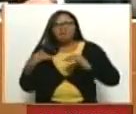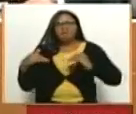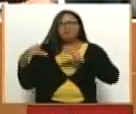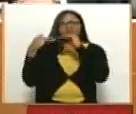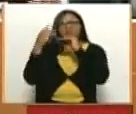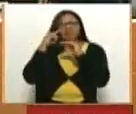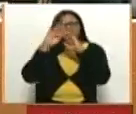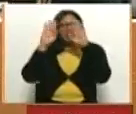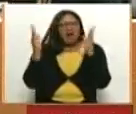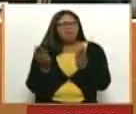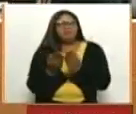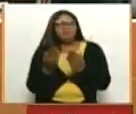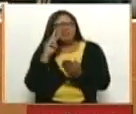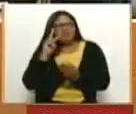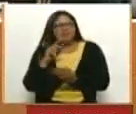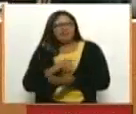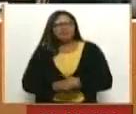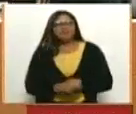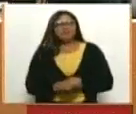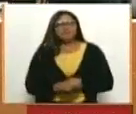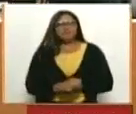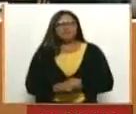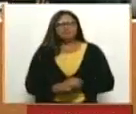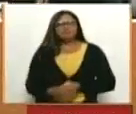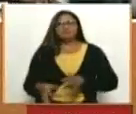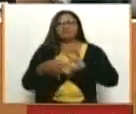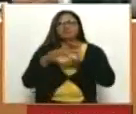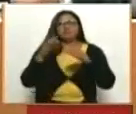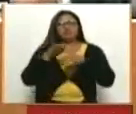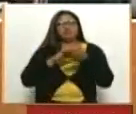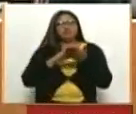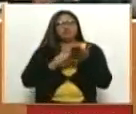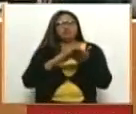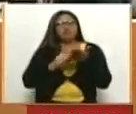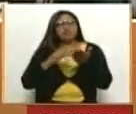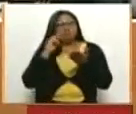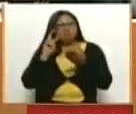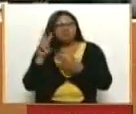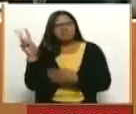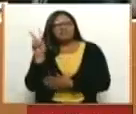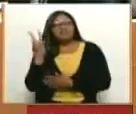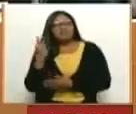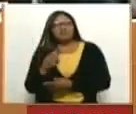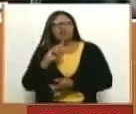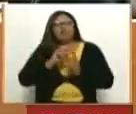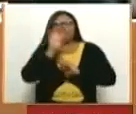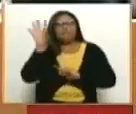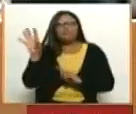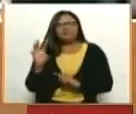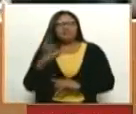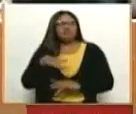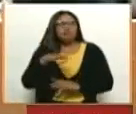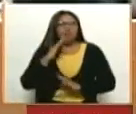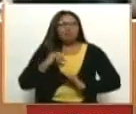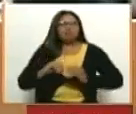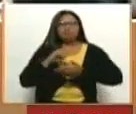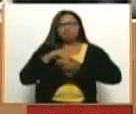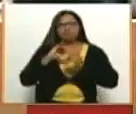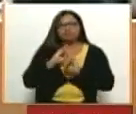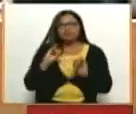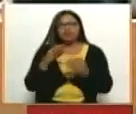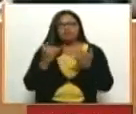del mundo, ¿no? Y parte de esa solución ha pasado por Venezuela, que fue uno de los primeros países donde se establecieron